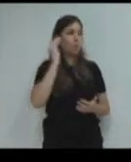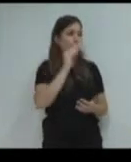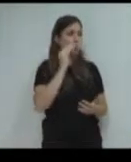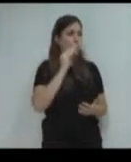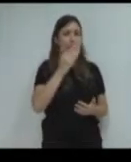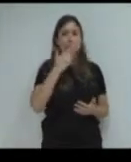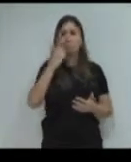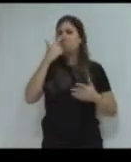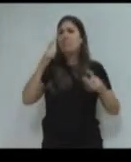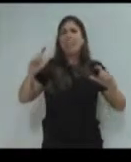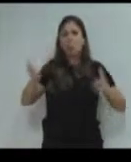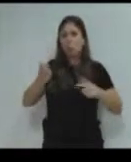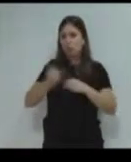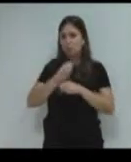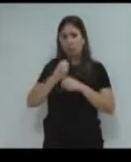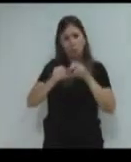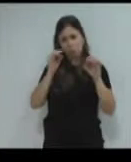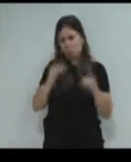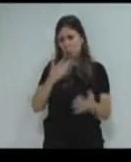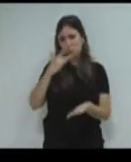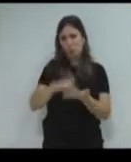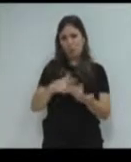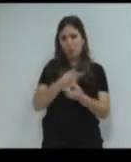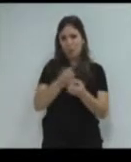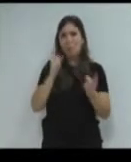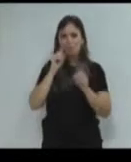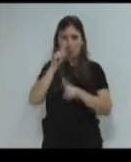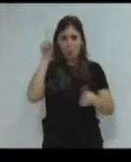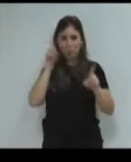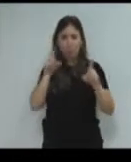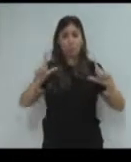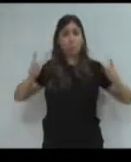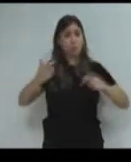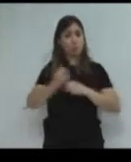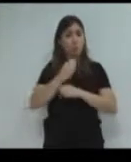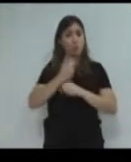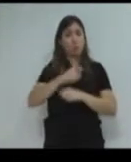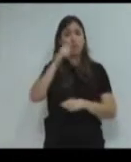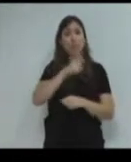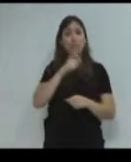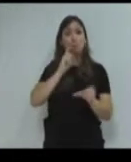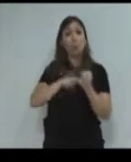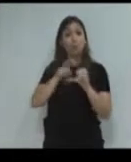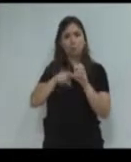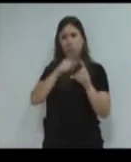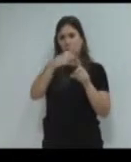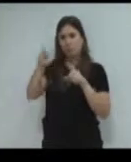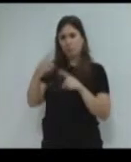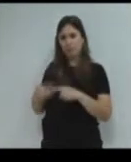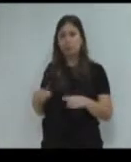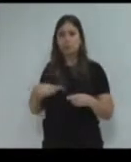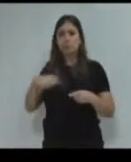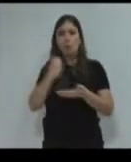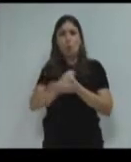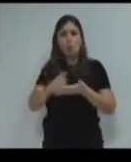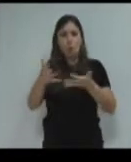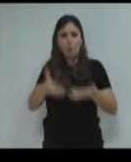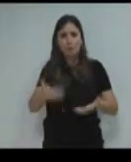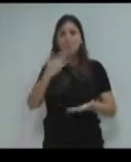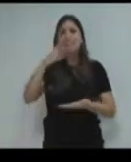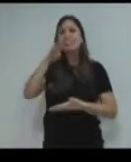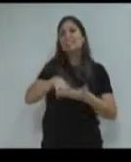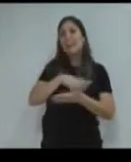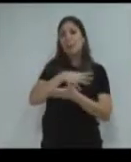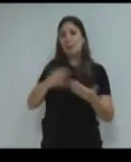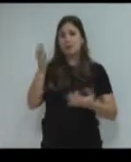de trabajo, que existirá, ¿no? En una reunión de trabajo en la cual están varios participantes y tienen ahí documentación, tablas de